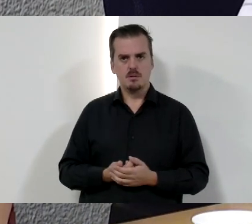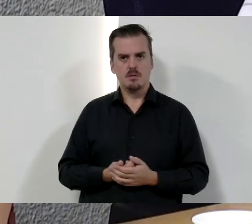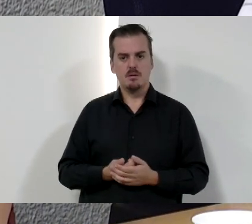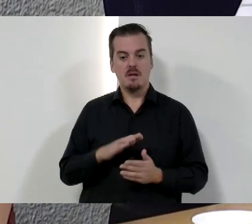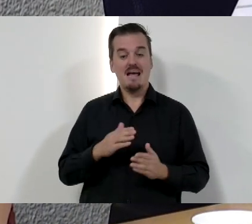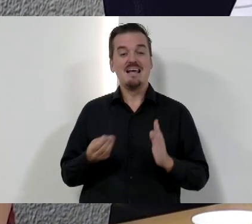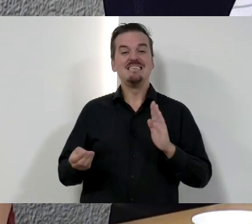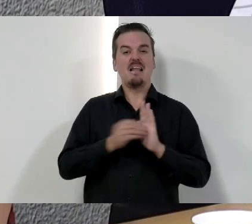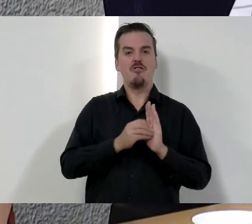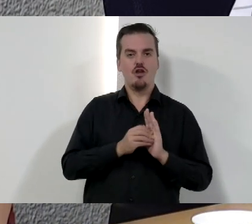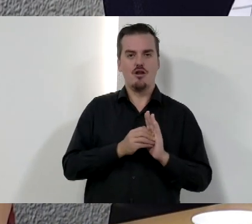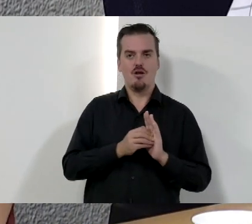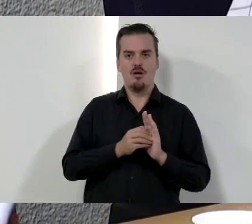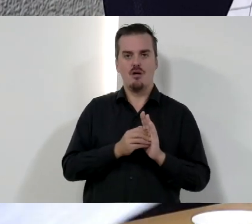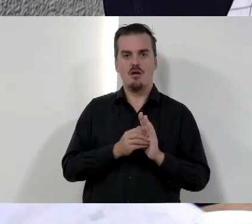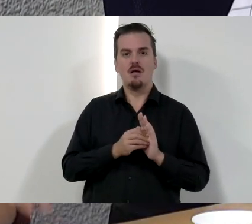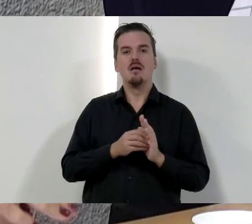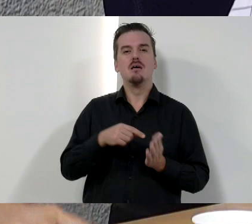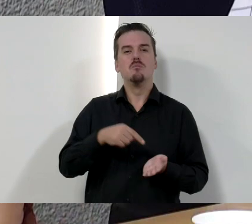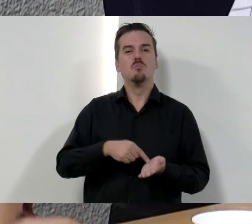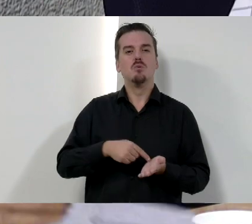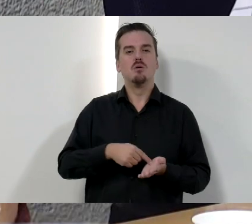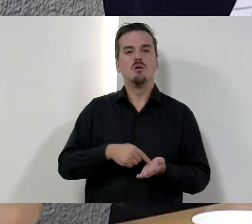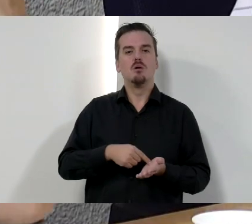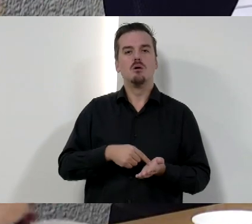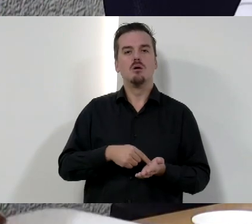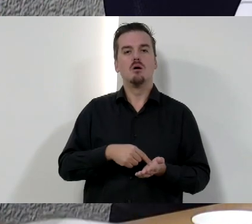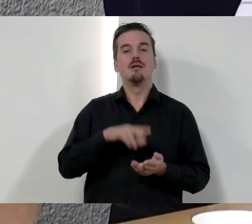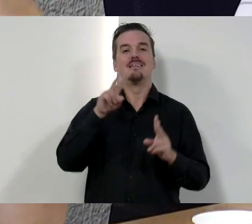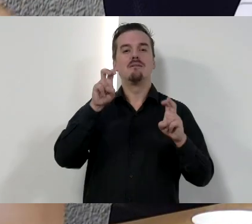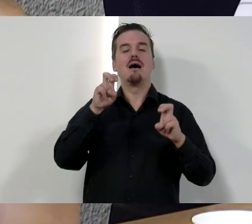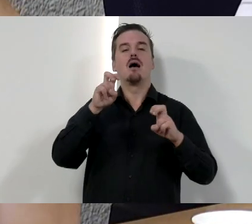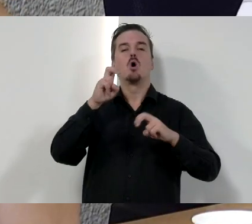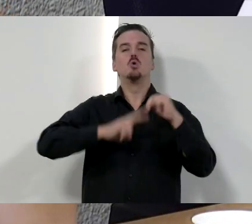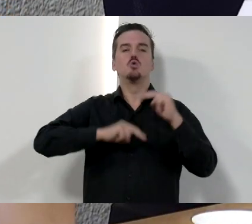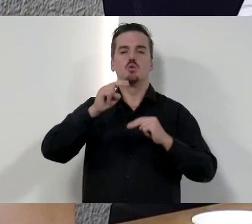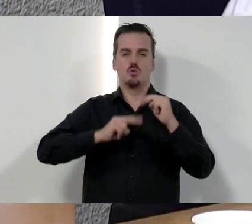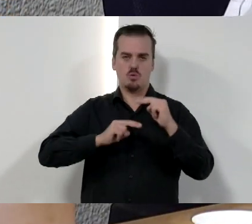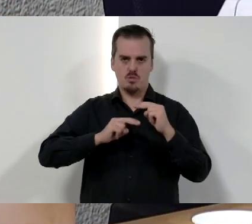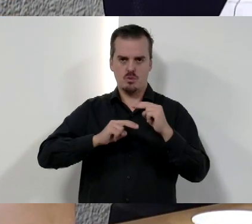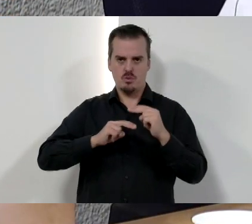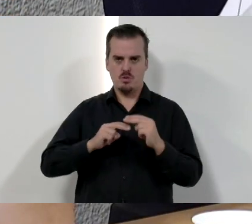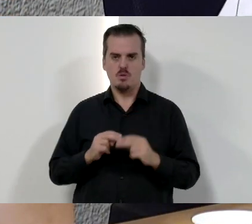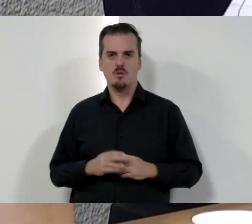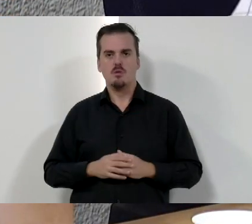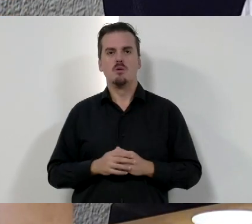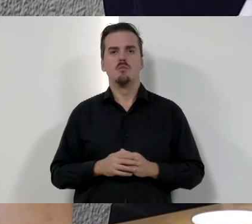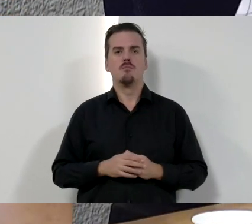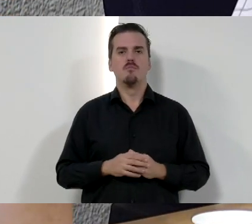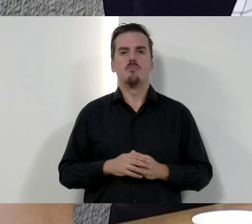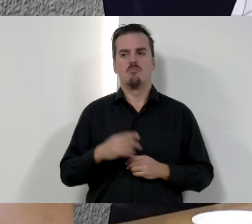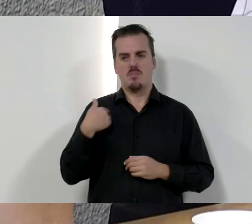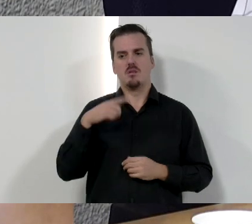de instalación en el impuesto de construcciones y obras. También para las instalaciones, otras administraciones, como puede